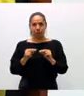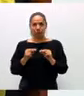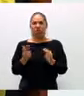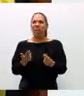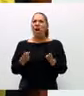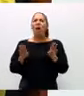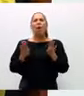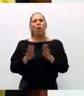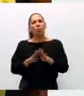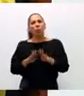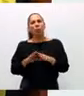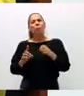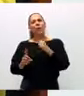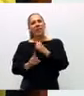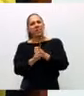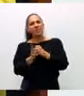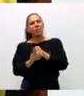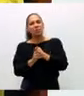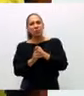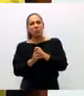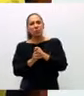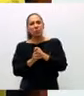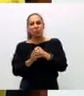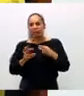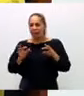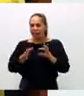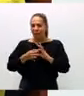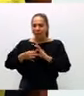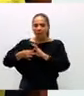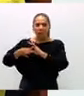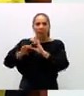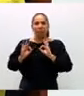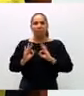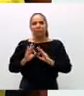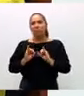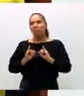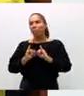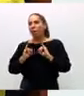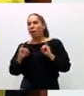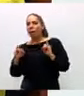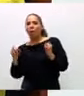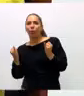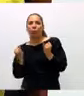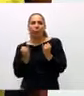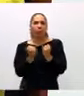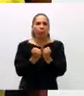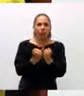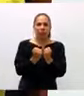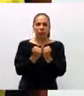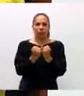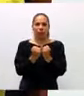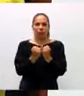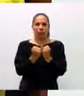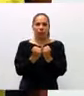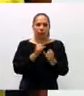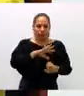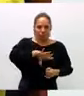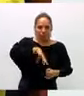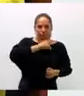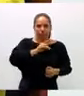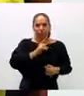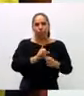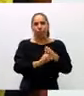nuestros problemas, qué realidades se enfrenta el personal docente y directivo en las escuelas en el día a